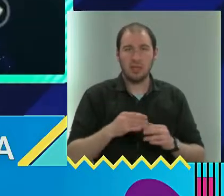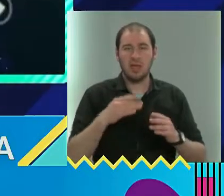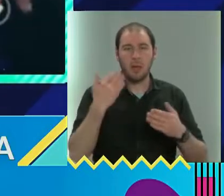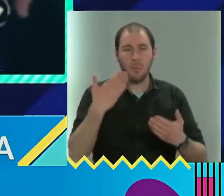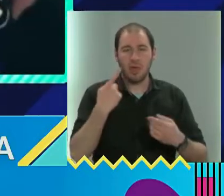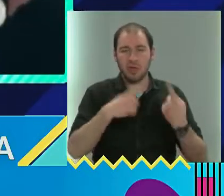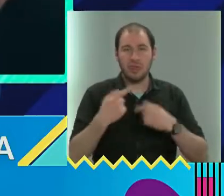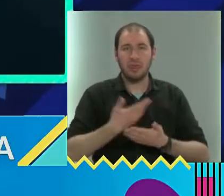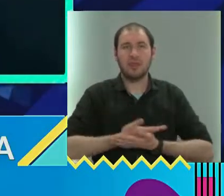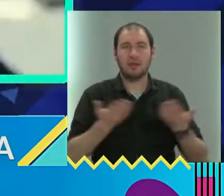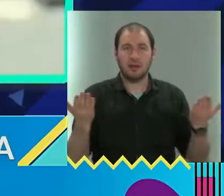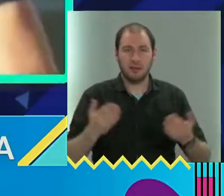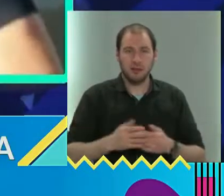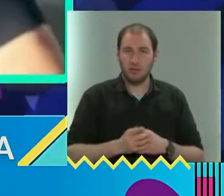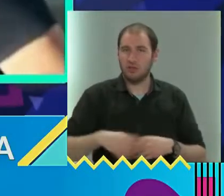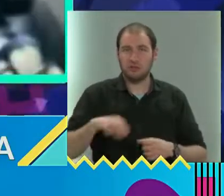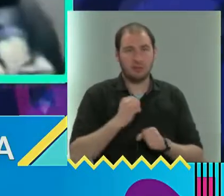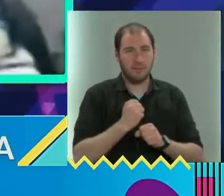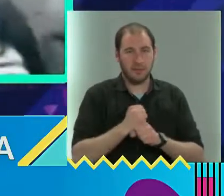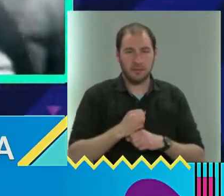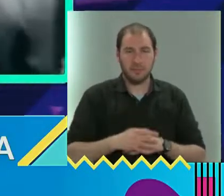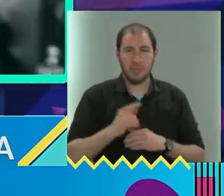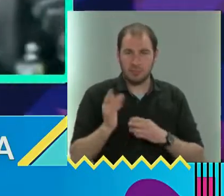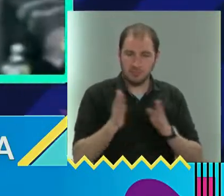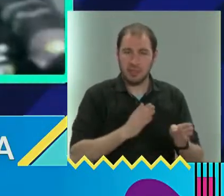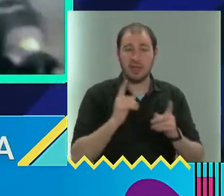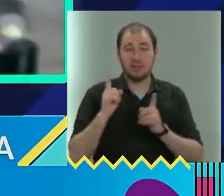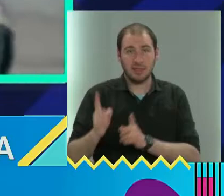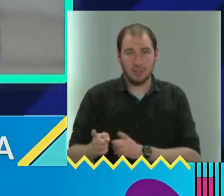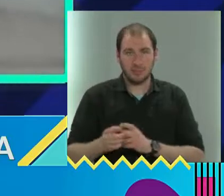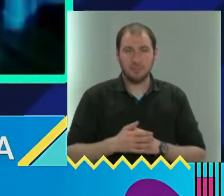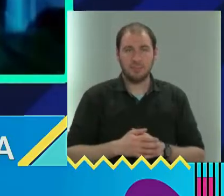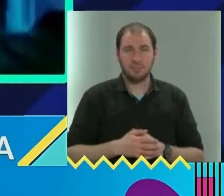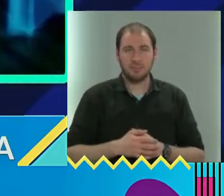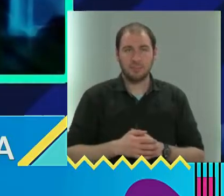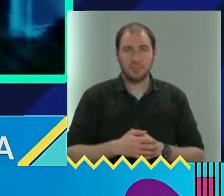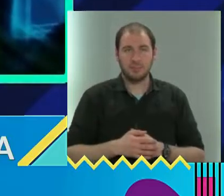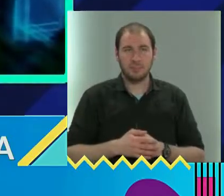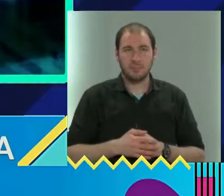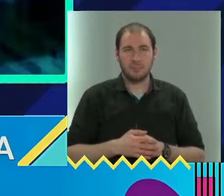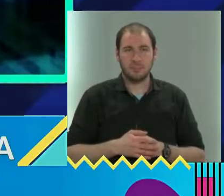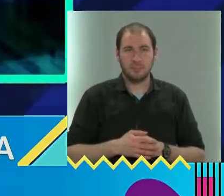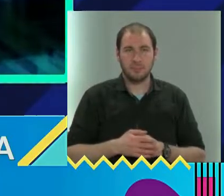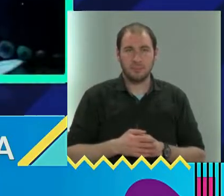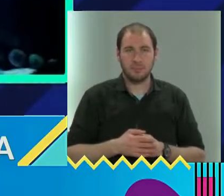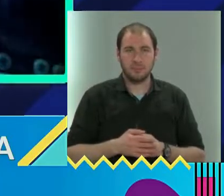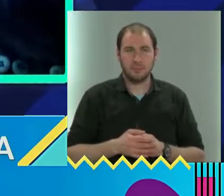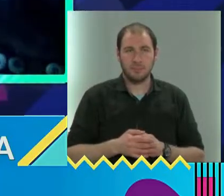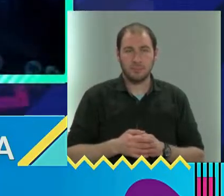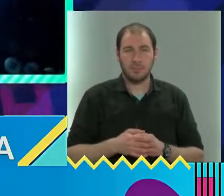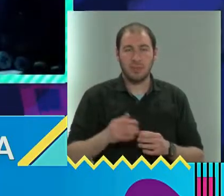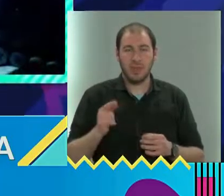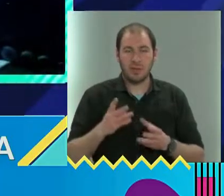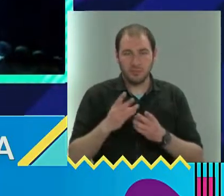capacidades transversales que tenemos que trabajar. Eso por un lado. Y también por otro lado, creo que